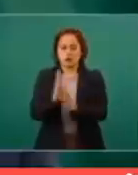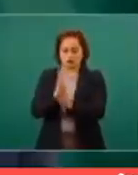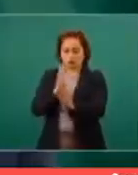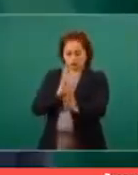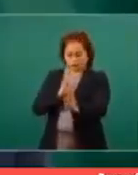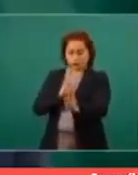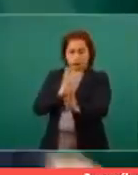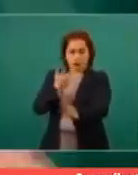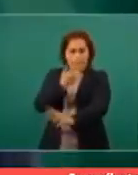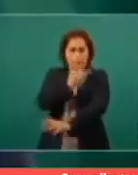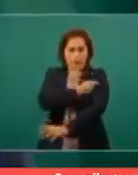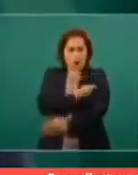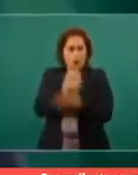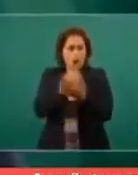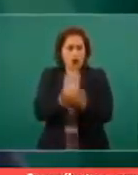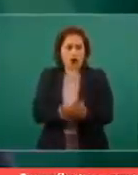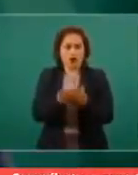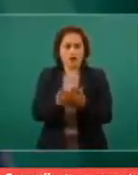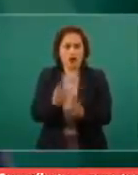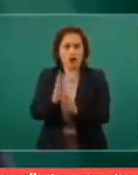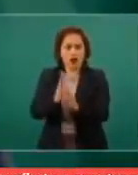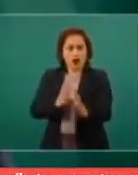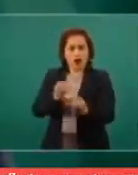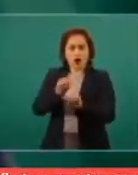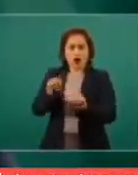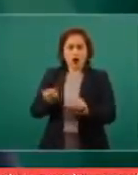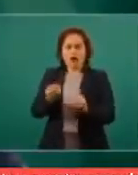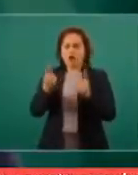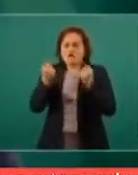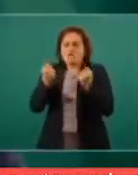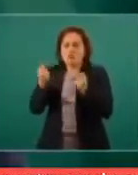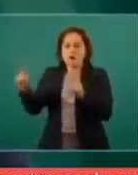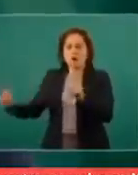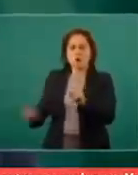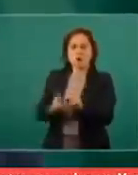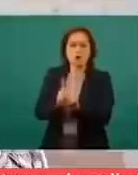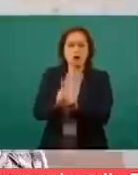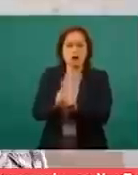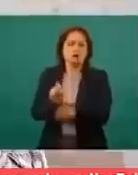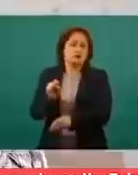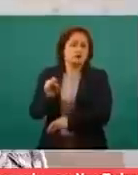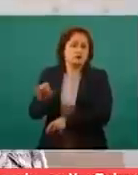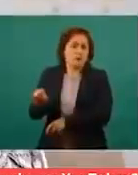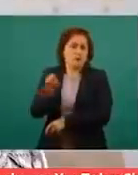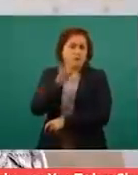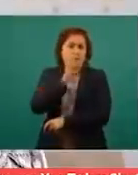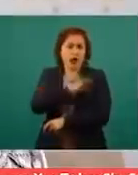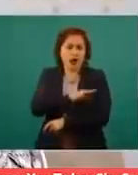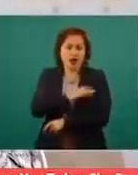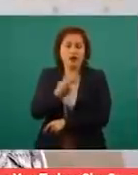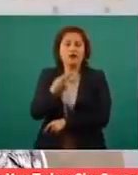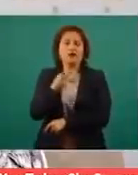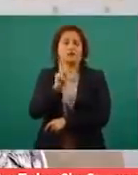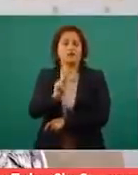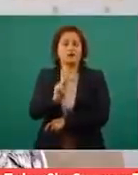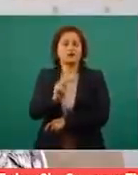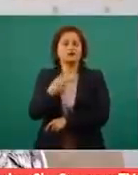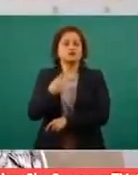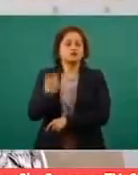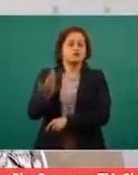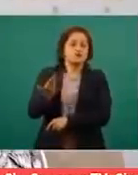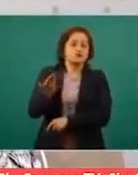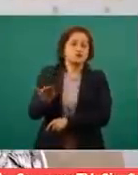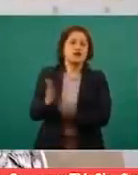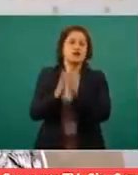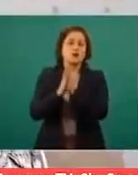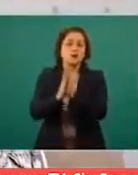cierto discurso humanitario que por otro lado está muy ausente, ha estado llamativamente